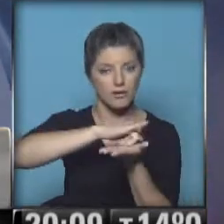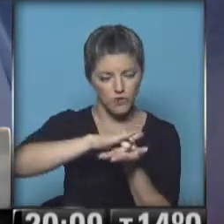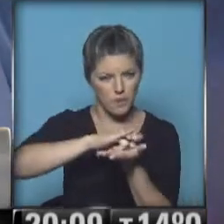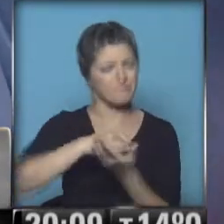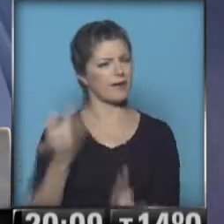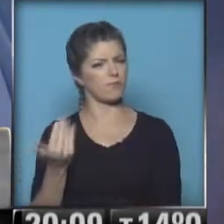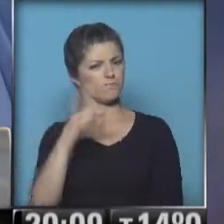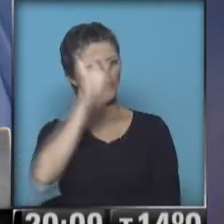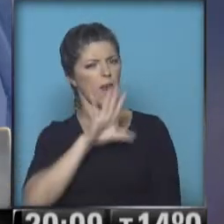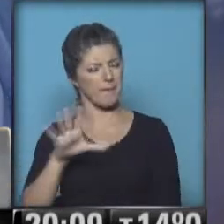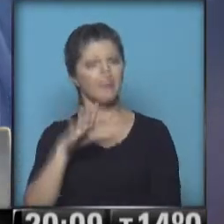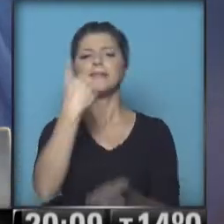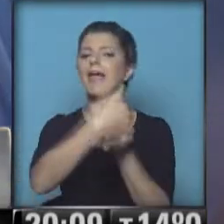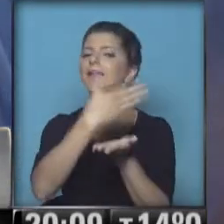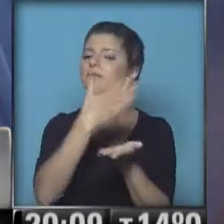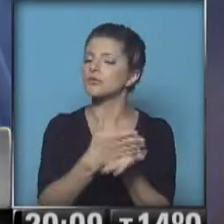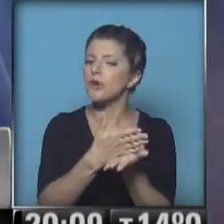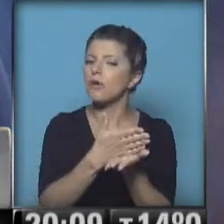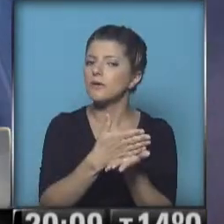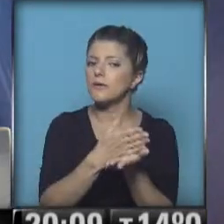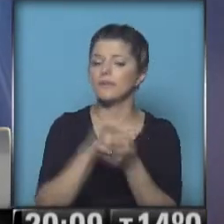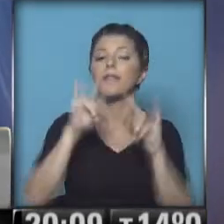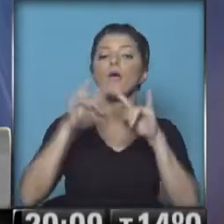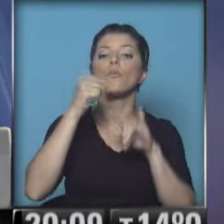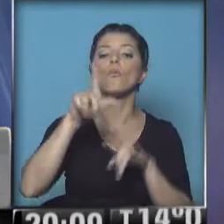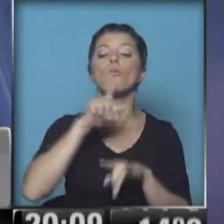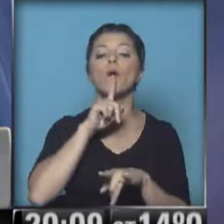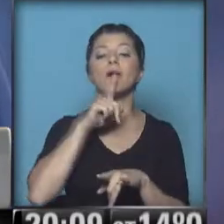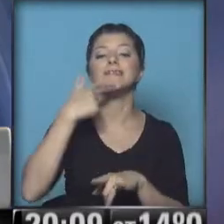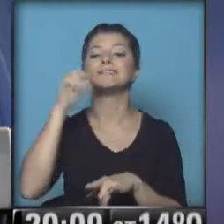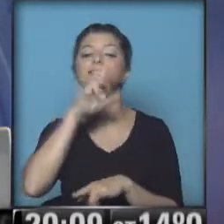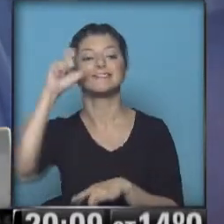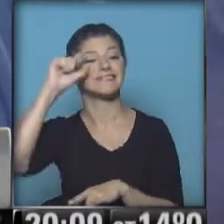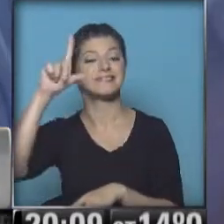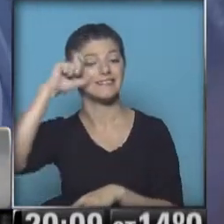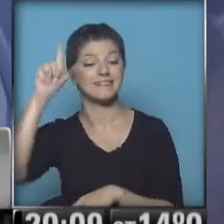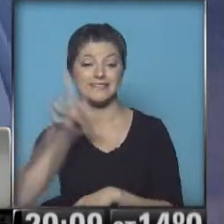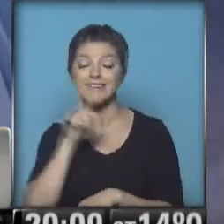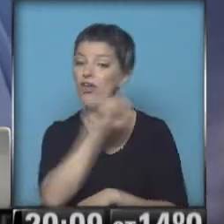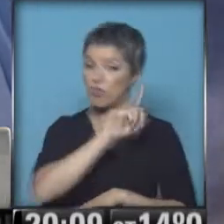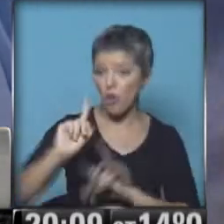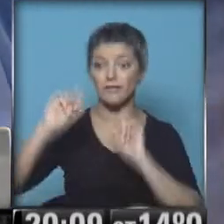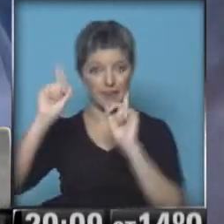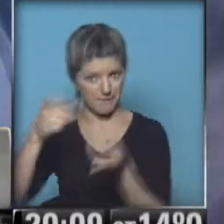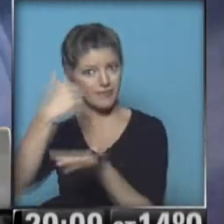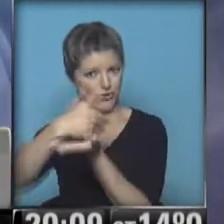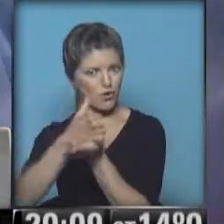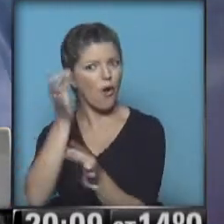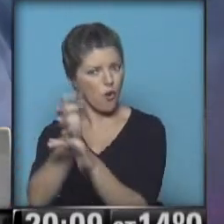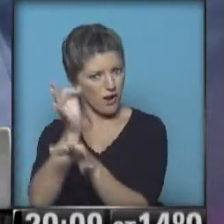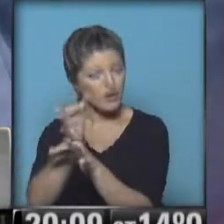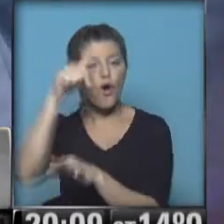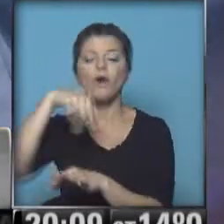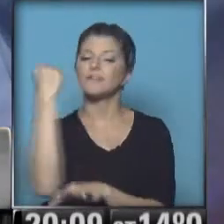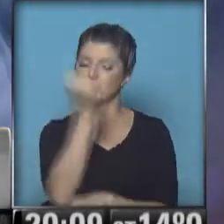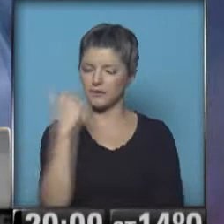por el sector que rodea wall street sino por el sector académico de las escuelas hoy fue muy importante lo que sucedió